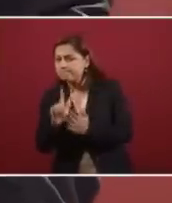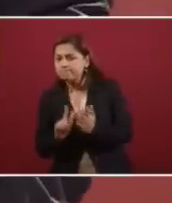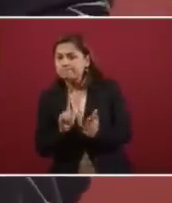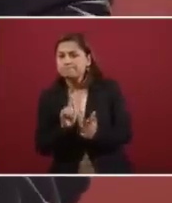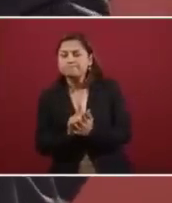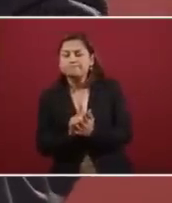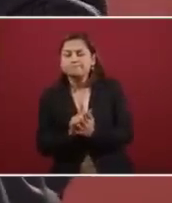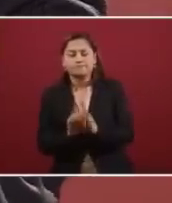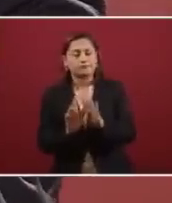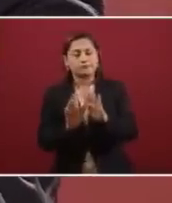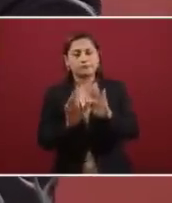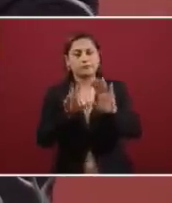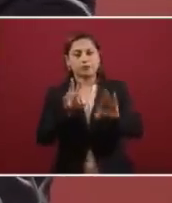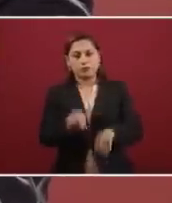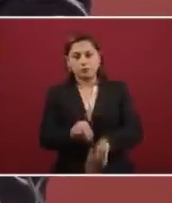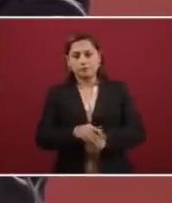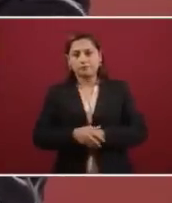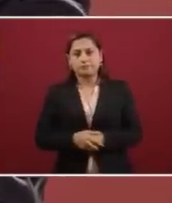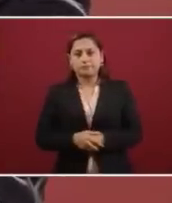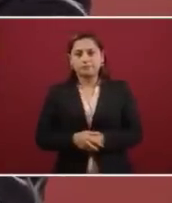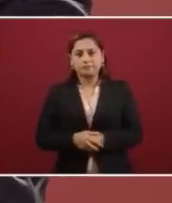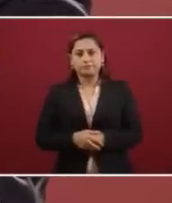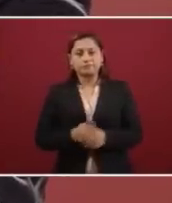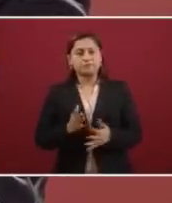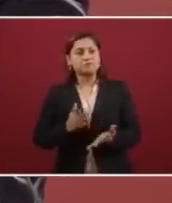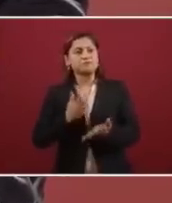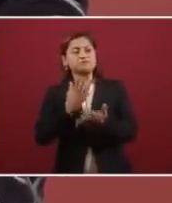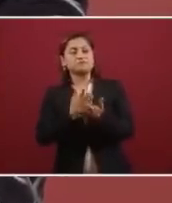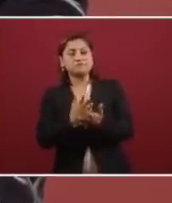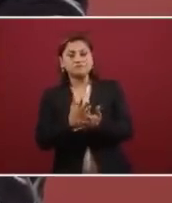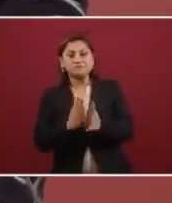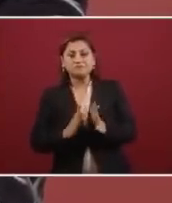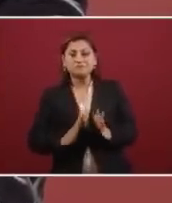participar en actos delictivos